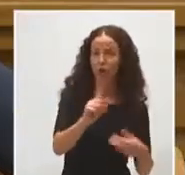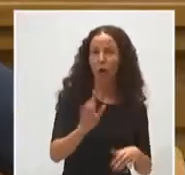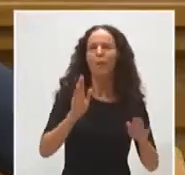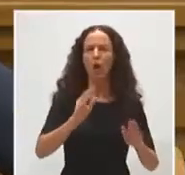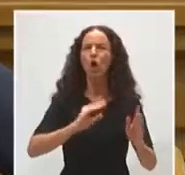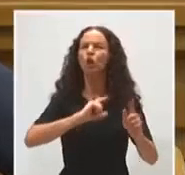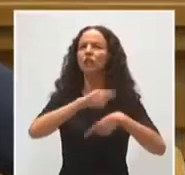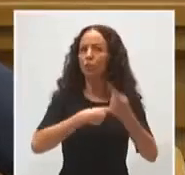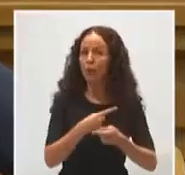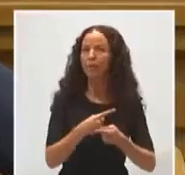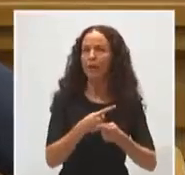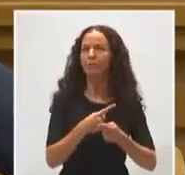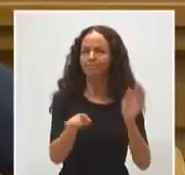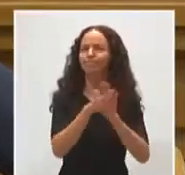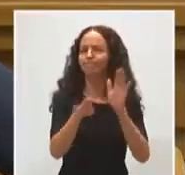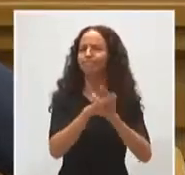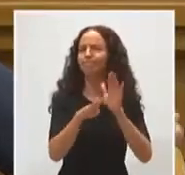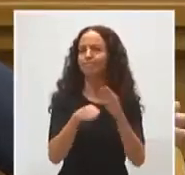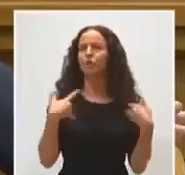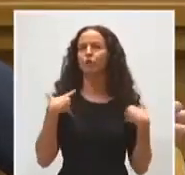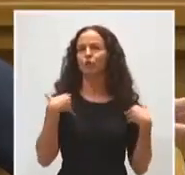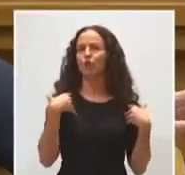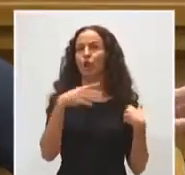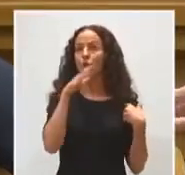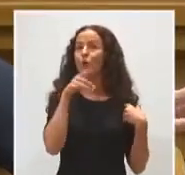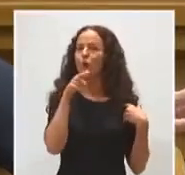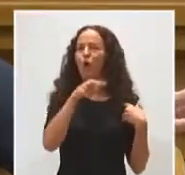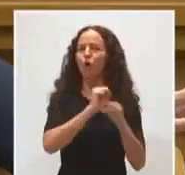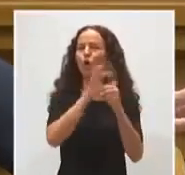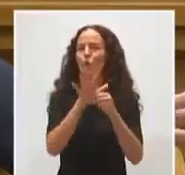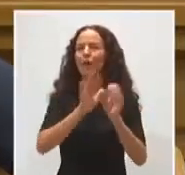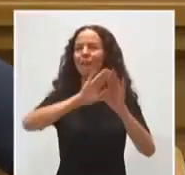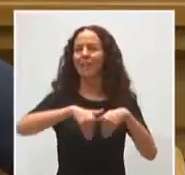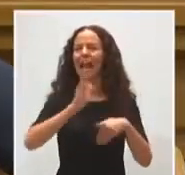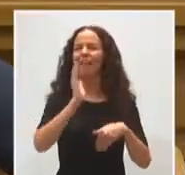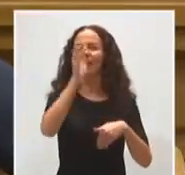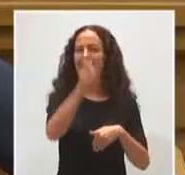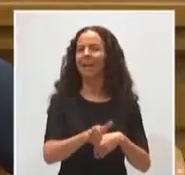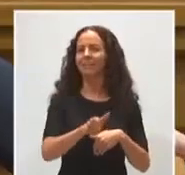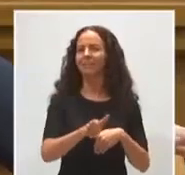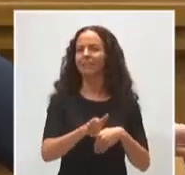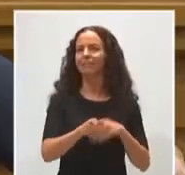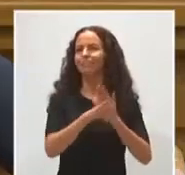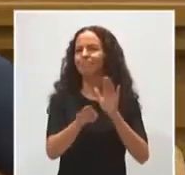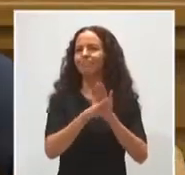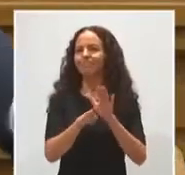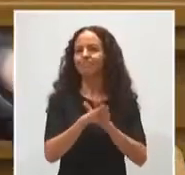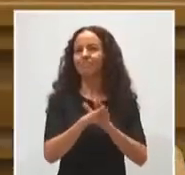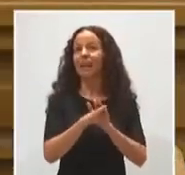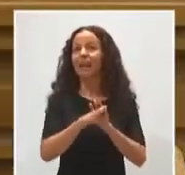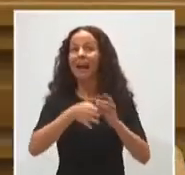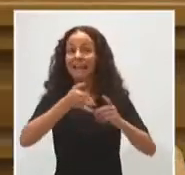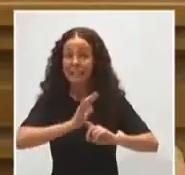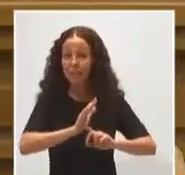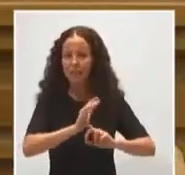consecuencias del cobi porque deja dejar rastro que castilla la mancha va a crear una